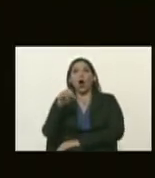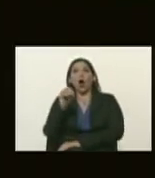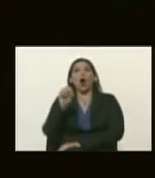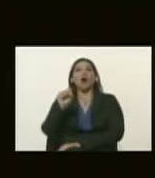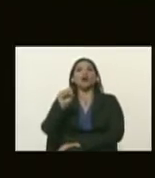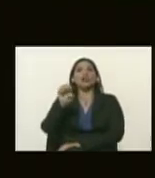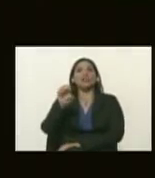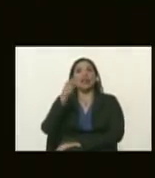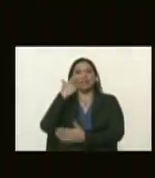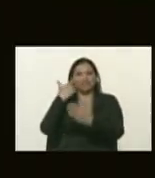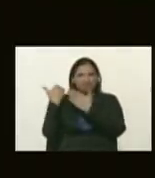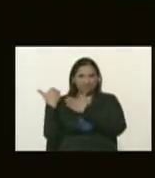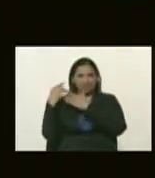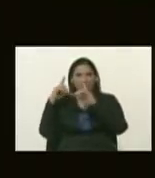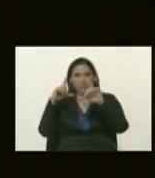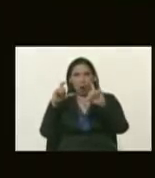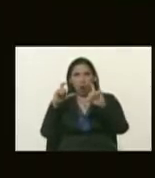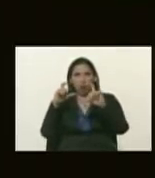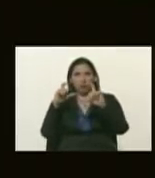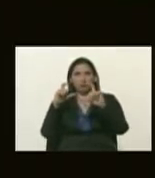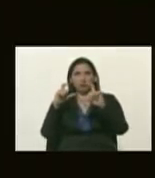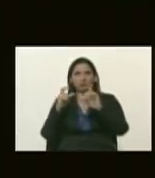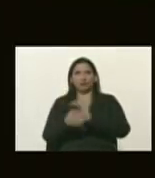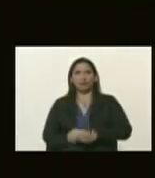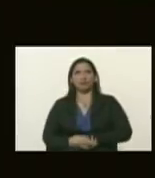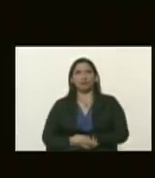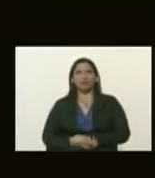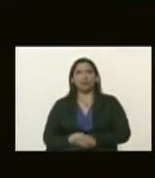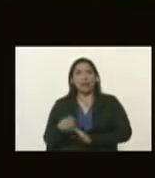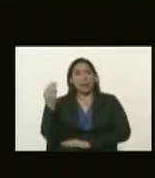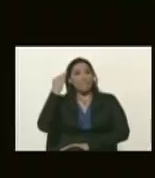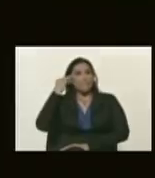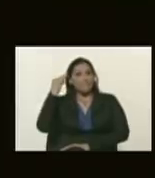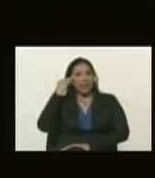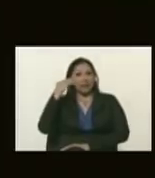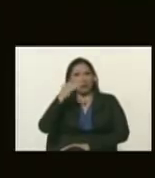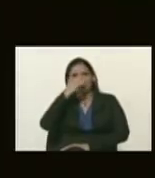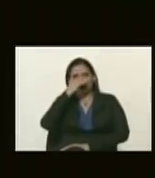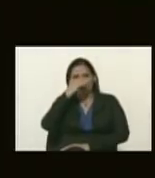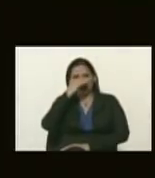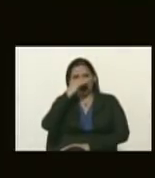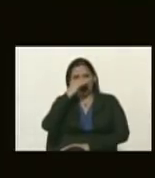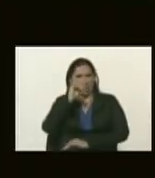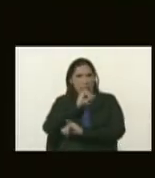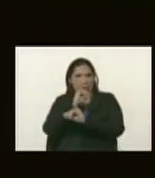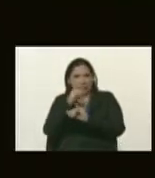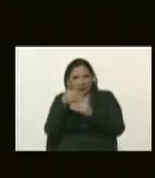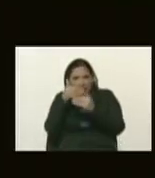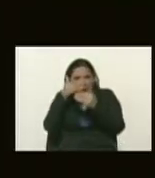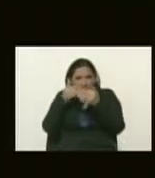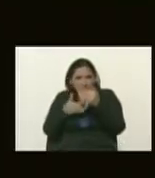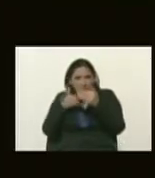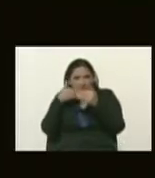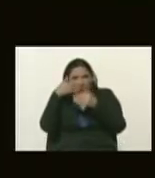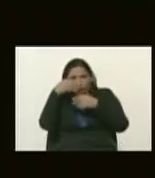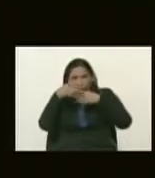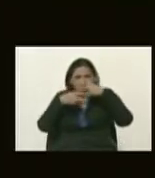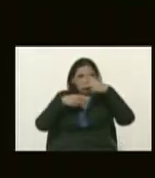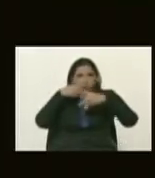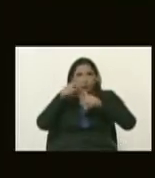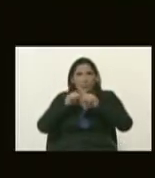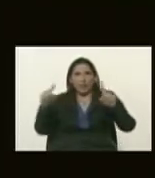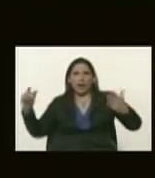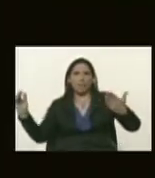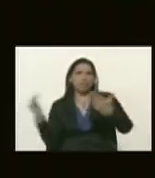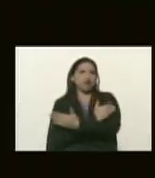José Ignacio Hernández, la mente criminal que ha estado detrás de todo el proceso para el